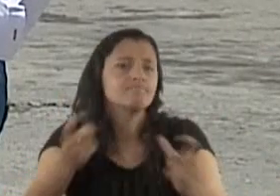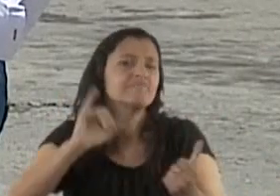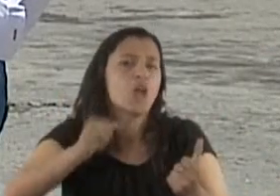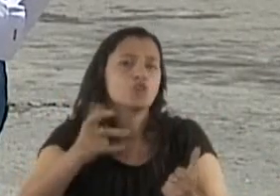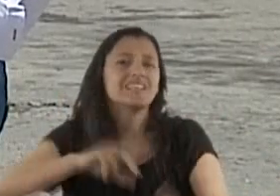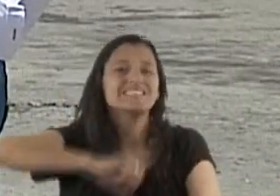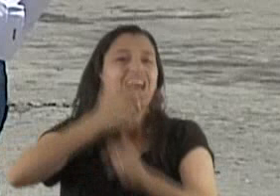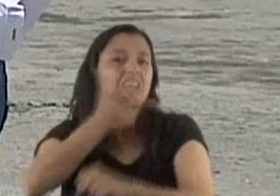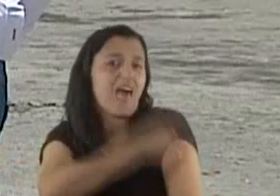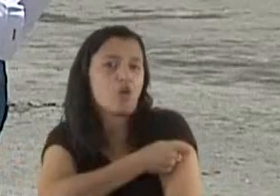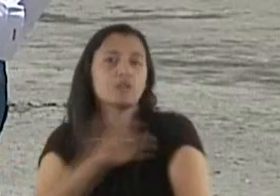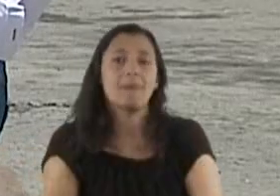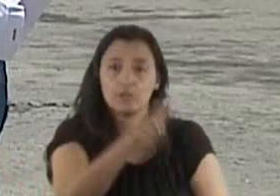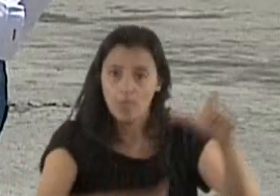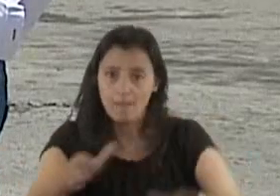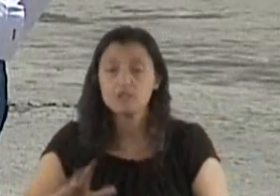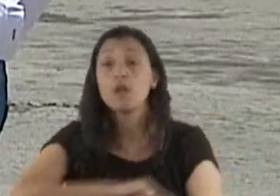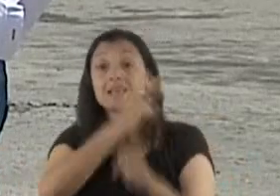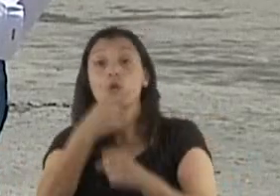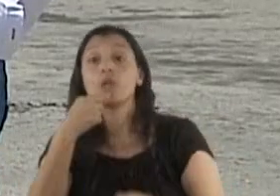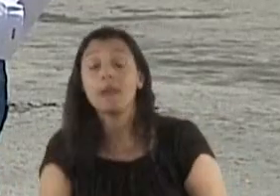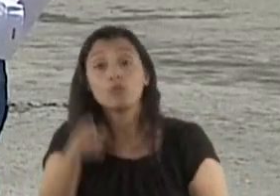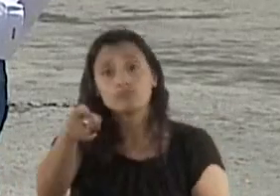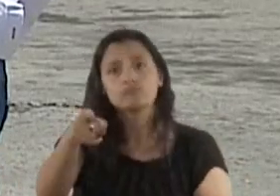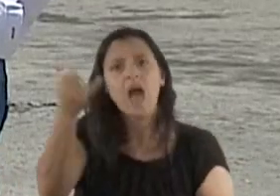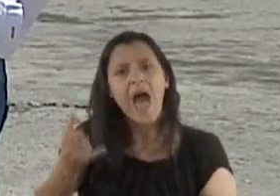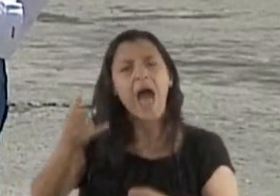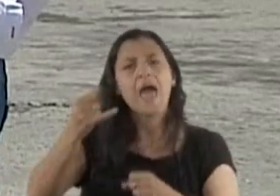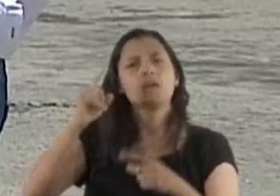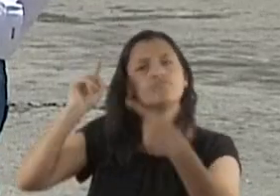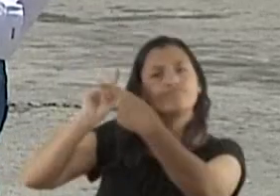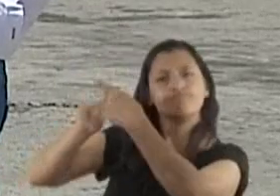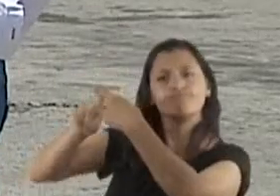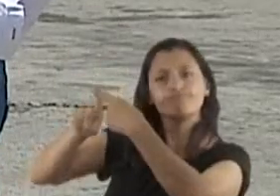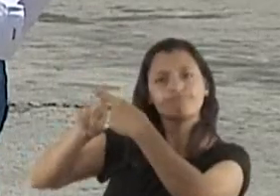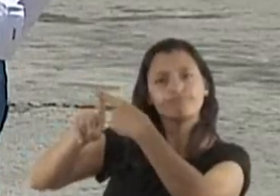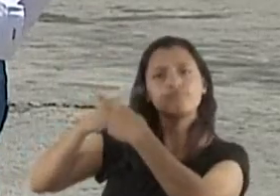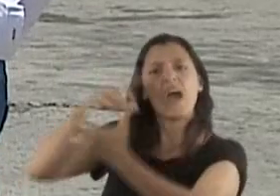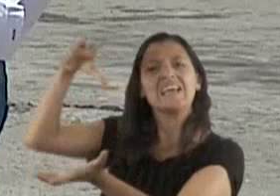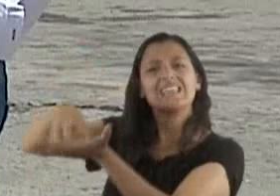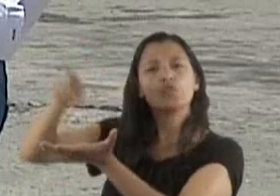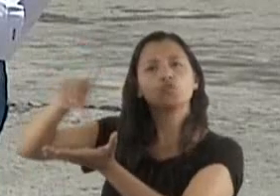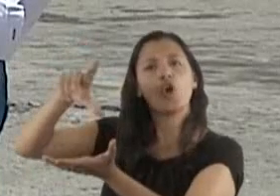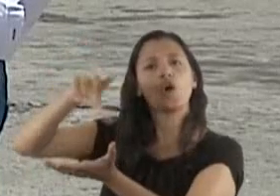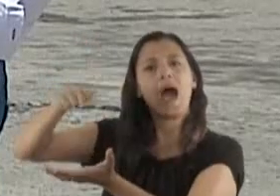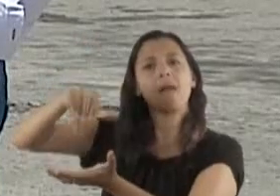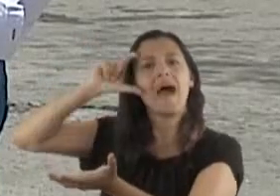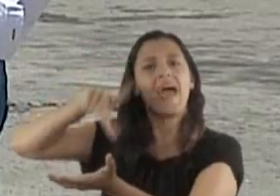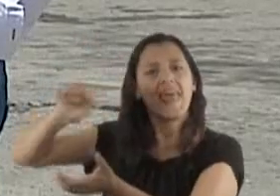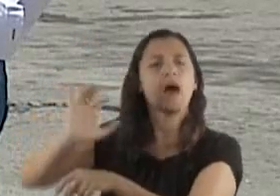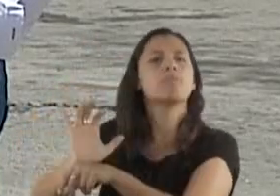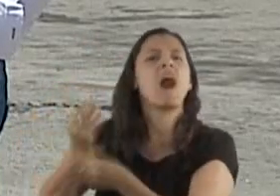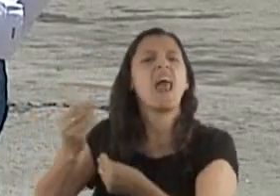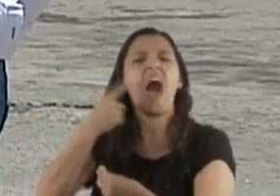y la segunda pregunta es si desde su cartera se están comunicando con un instituto cama a ella para saber cuándo va a llegar en